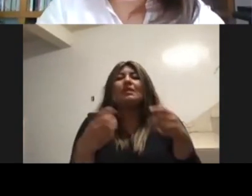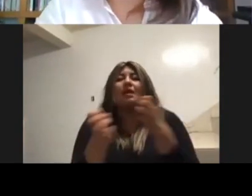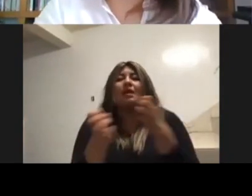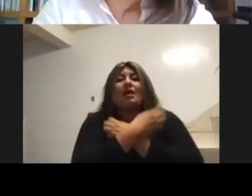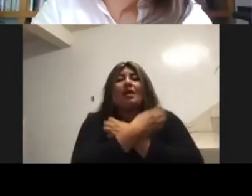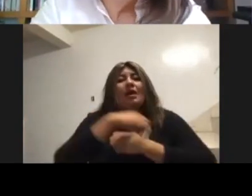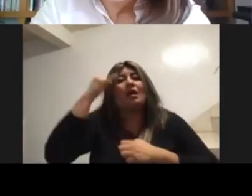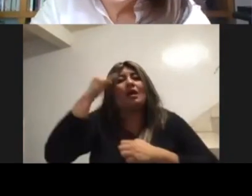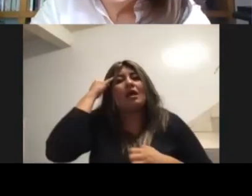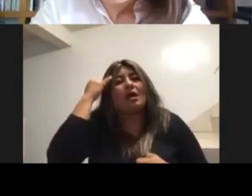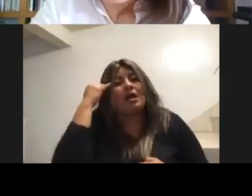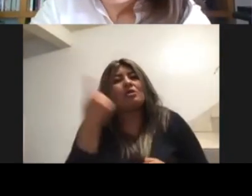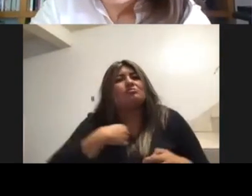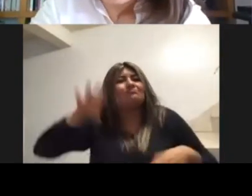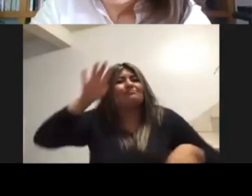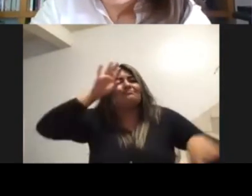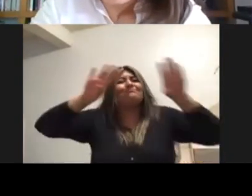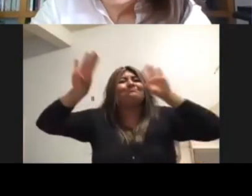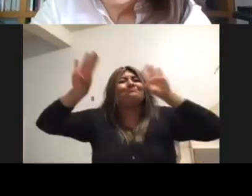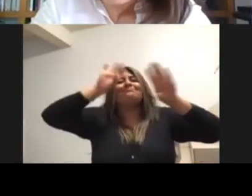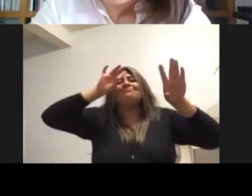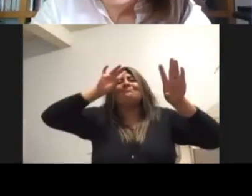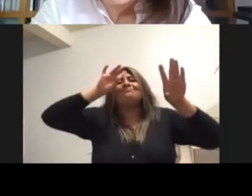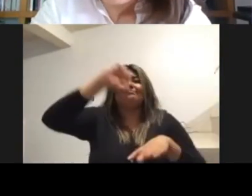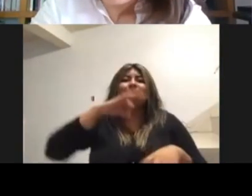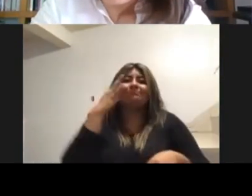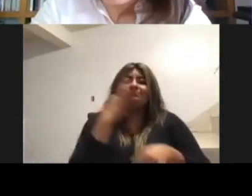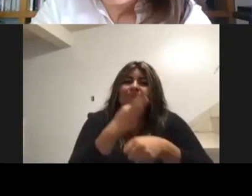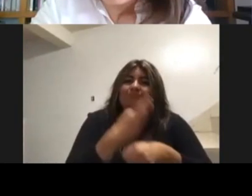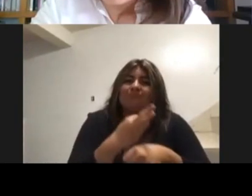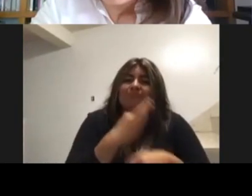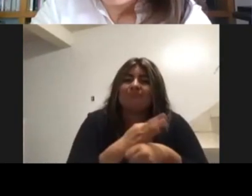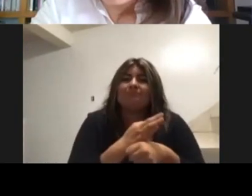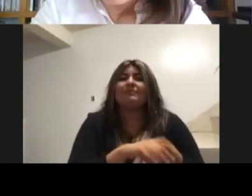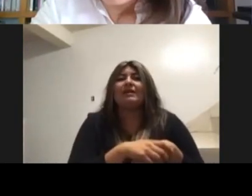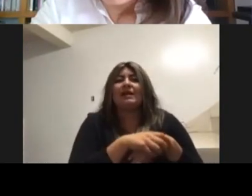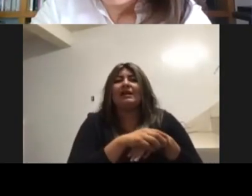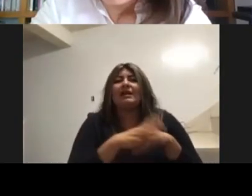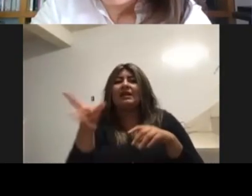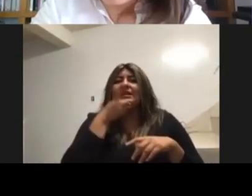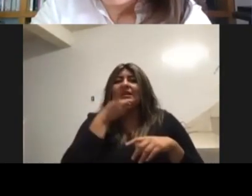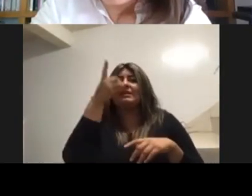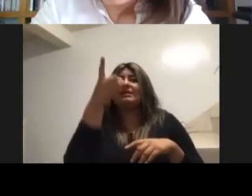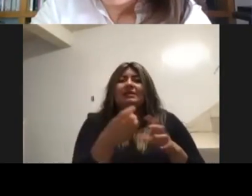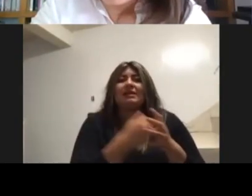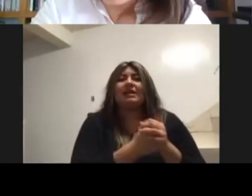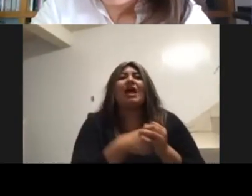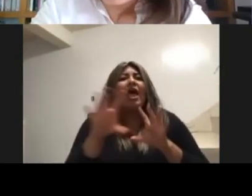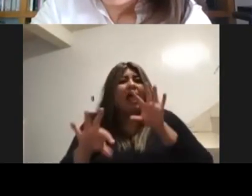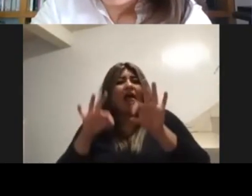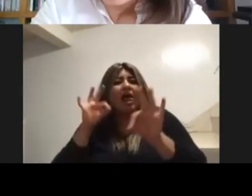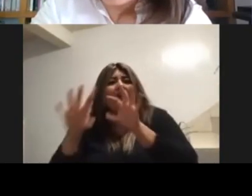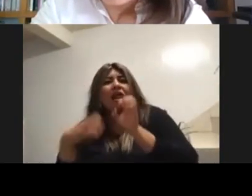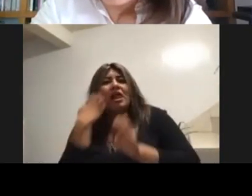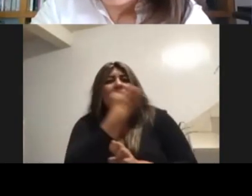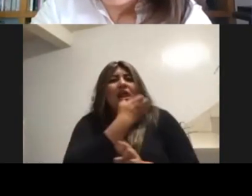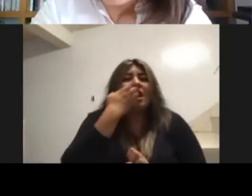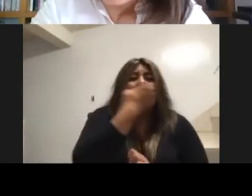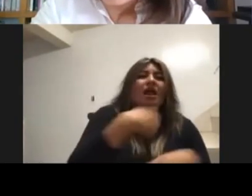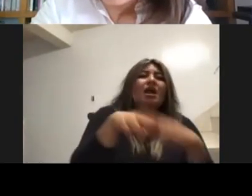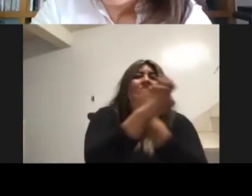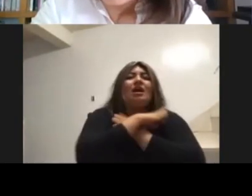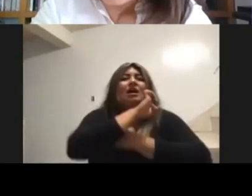que están siguiendo, como ahora oíamos justo en el caso de Alicia, algunas de las que eran escuelas de educación especial, hacia